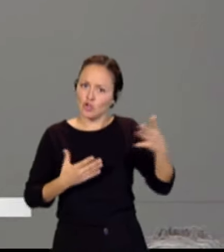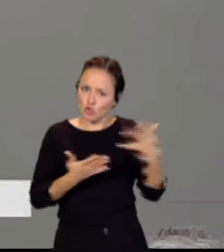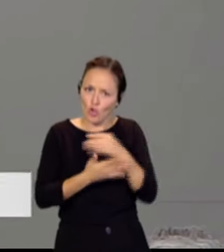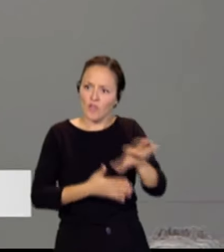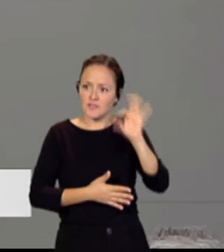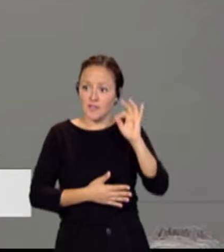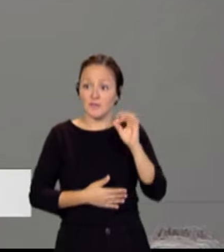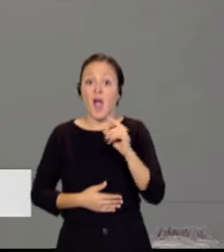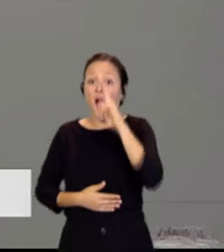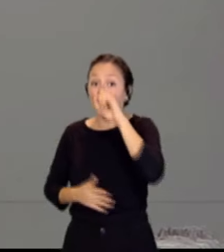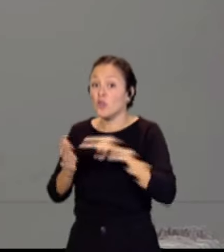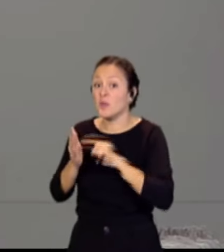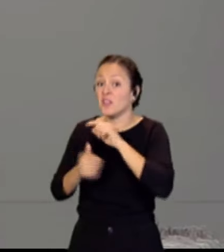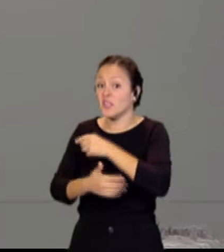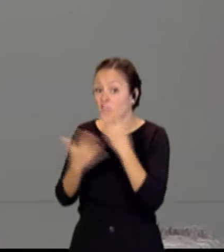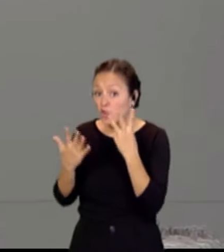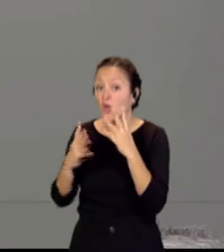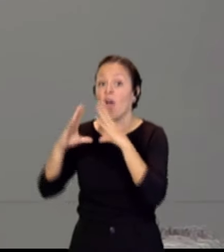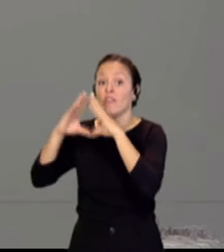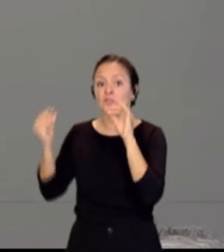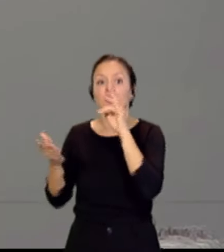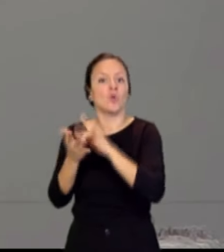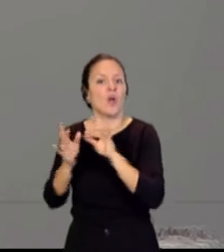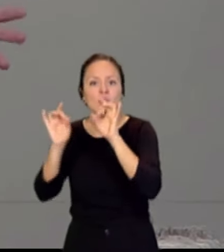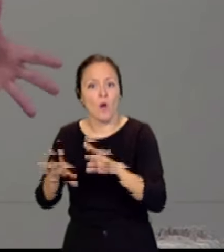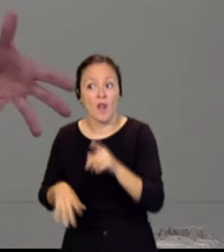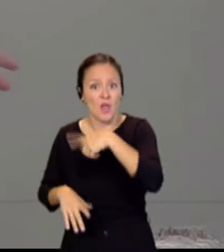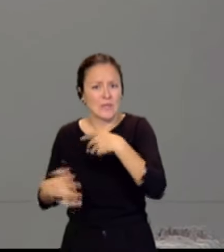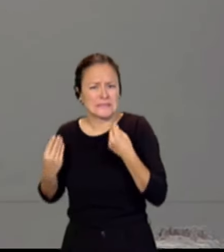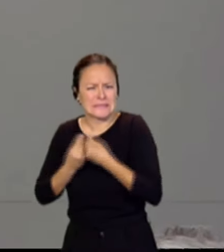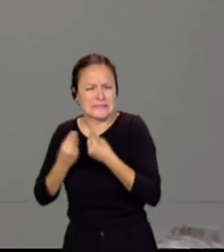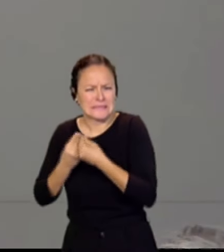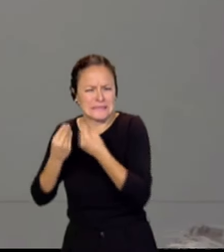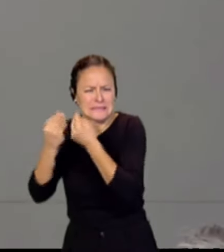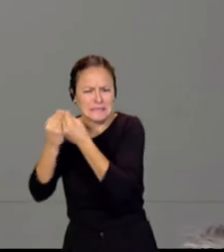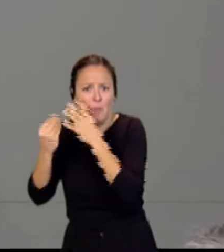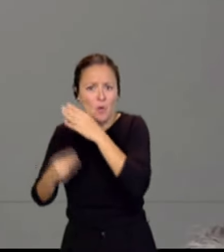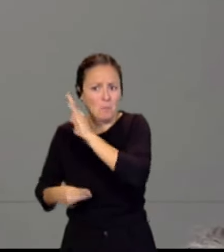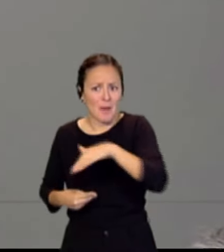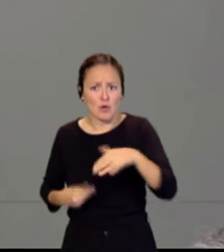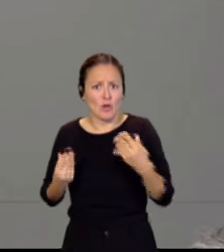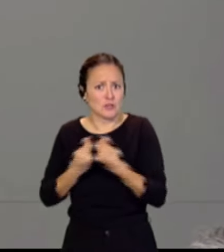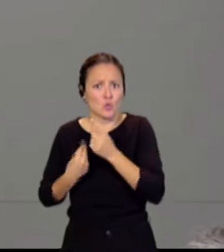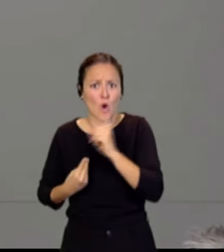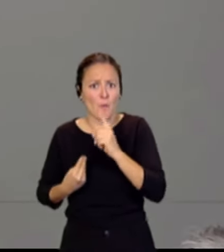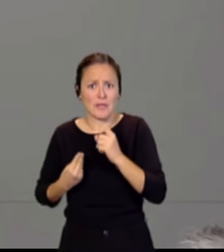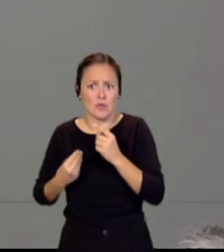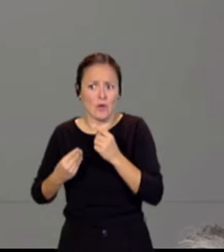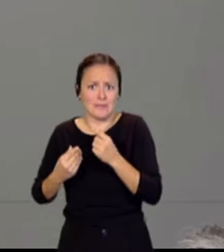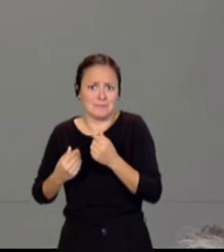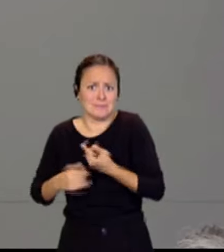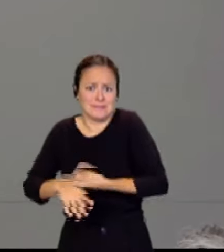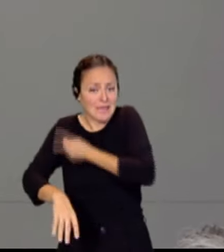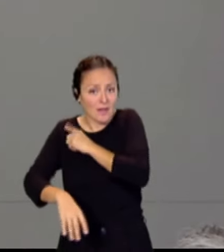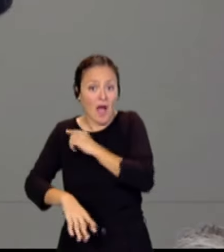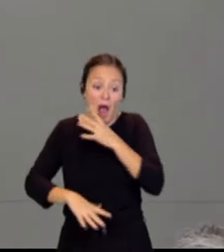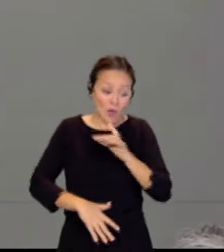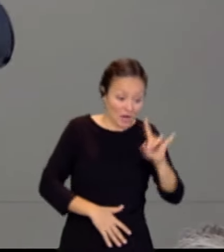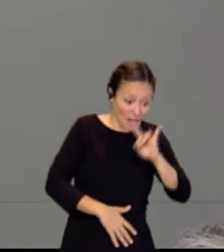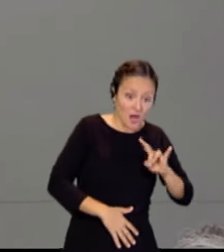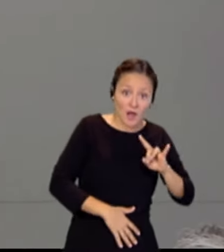ocurrió Andalucía que tuvo una saturación con respecto al porcentaje que había de menores no acompañado hoy le corresponde a Canarias lo tiene